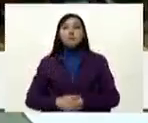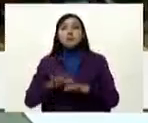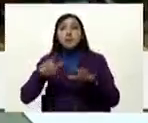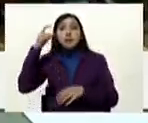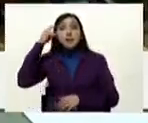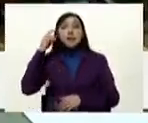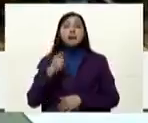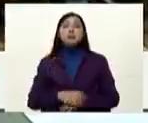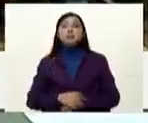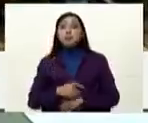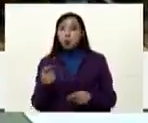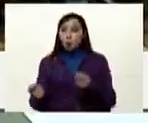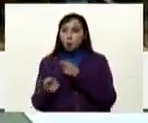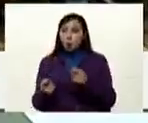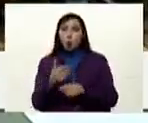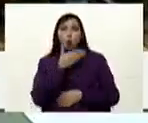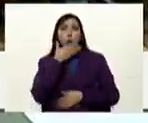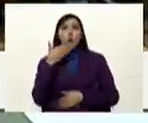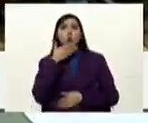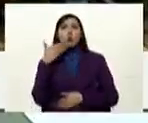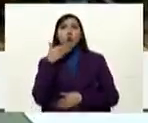toman medidas y la cosa mejora.